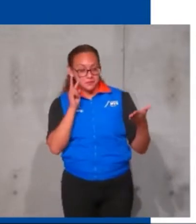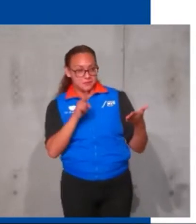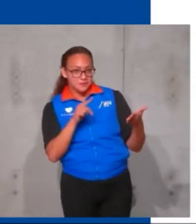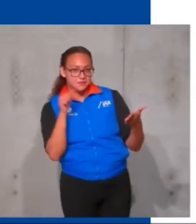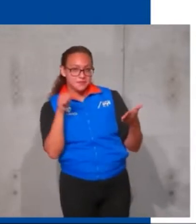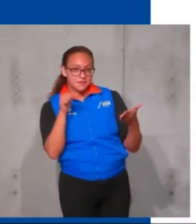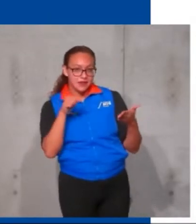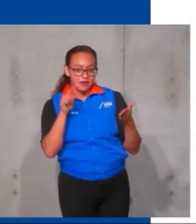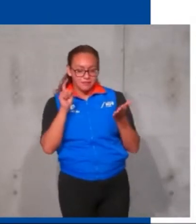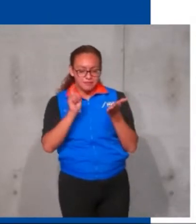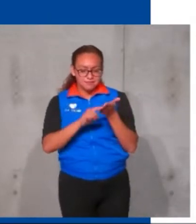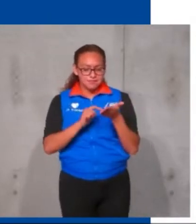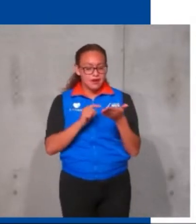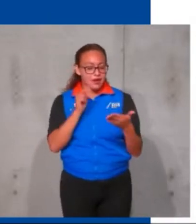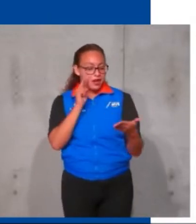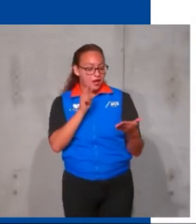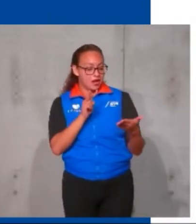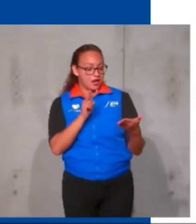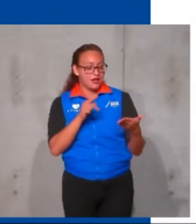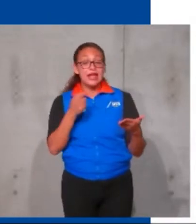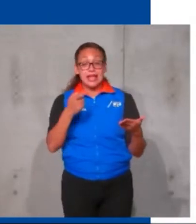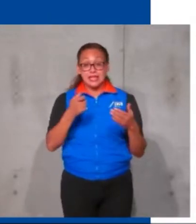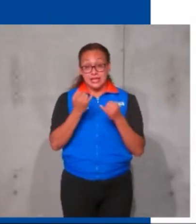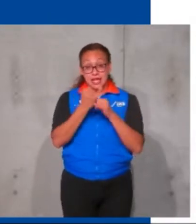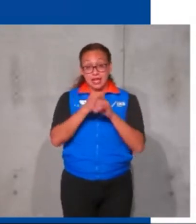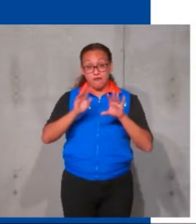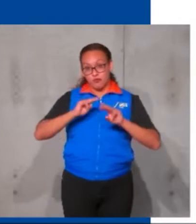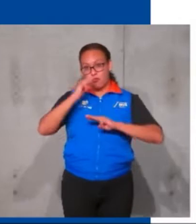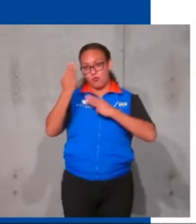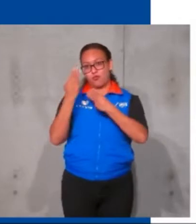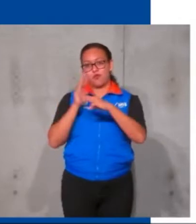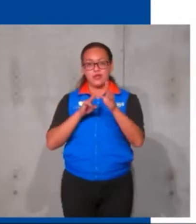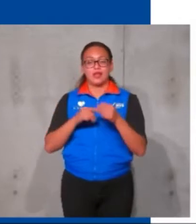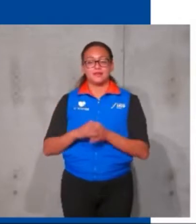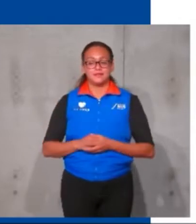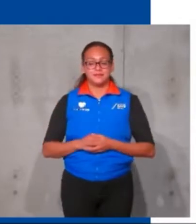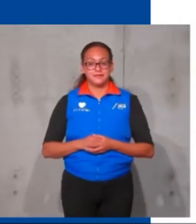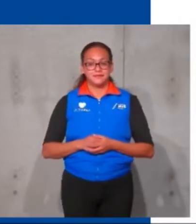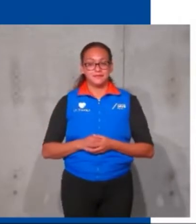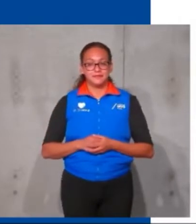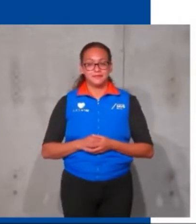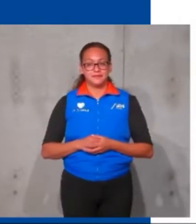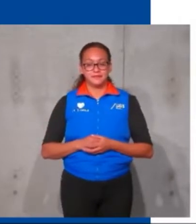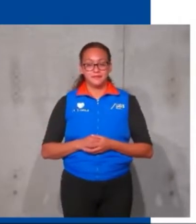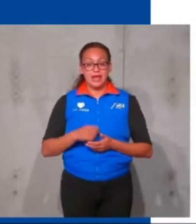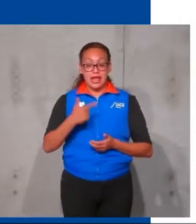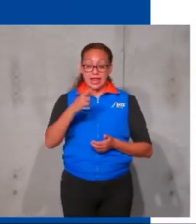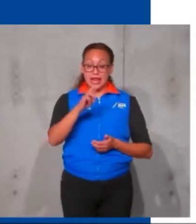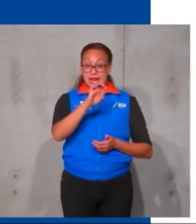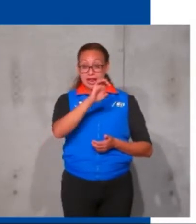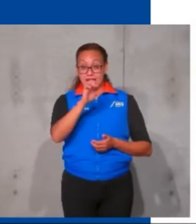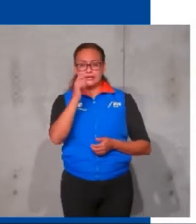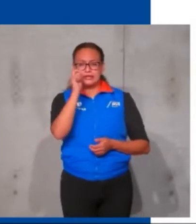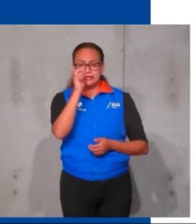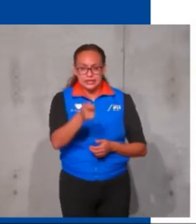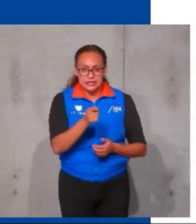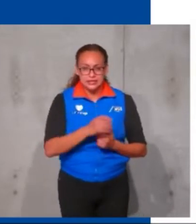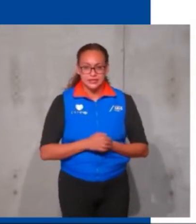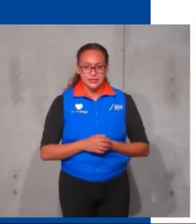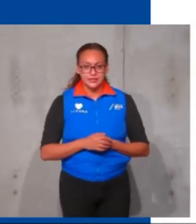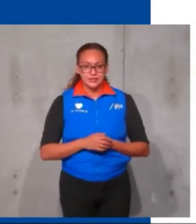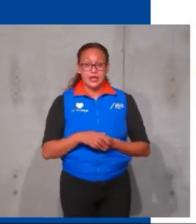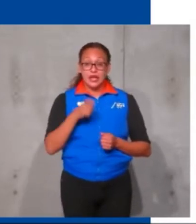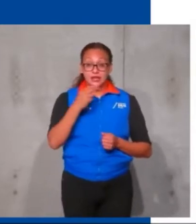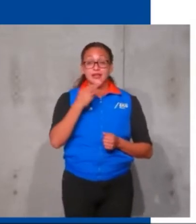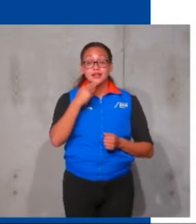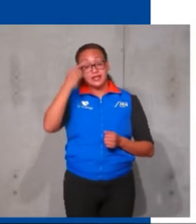que tiene establecidos el Global Reporting Initiative, o sea, GRI, que el GRI